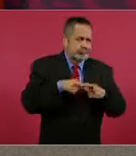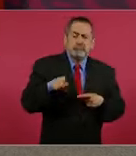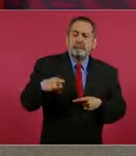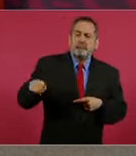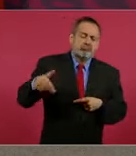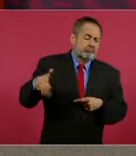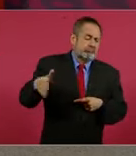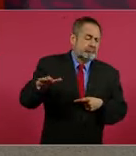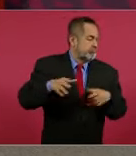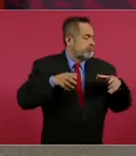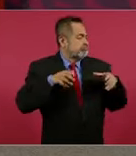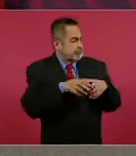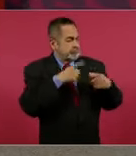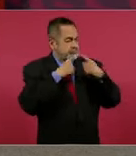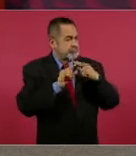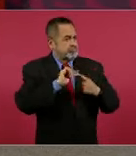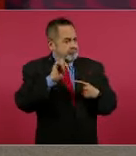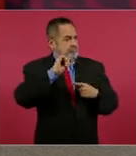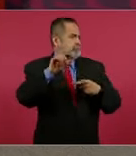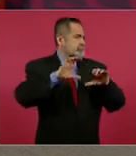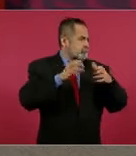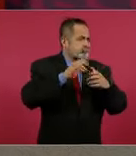de los intelectuales, de los académicos.